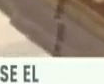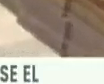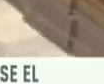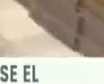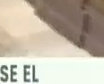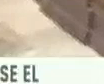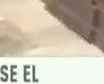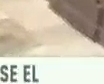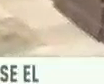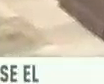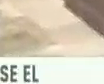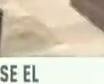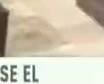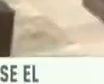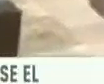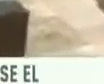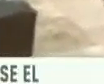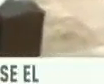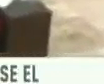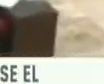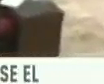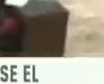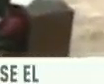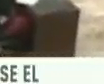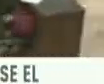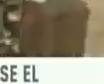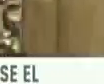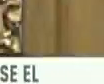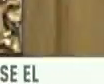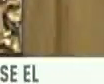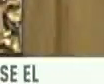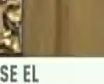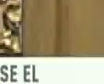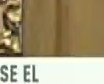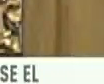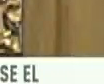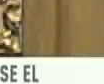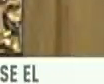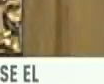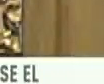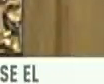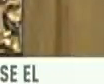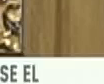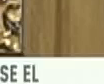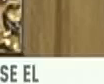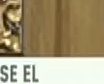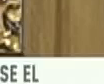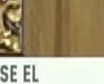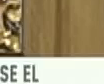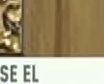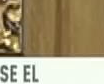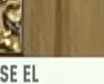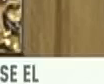Sobre todo porque yo también soy orinoqueño. No porque mi padre y mi madre hayan sido del estado Bolívar, hayan nacido